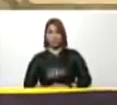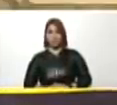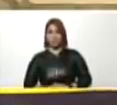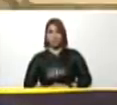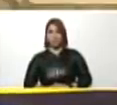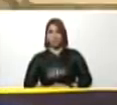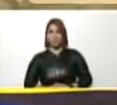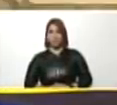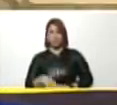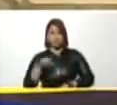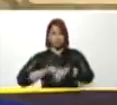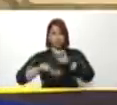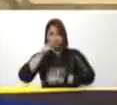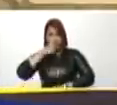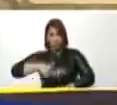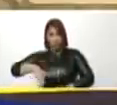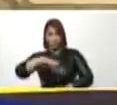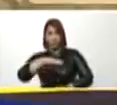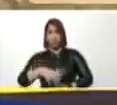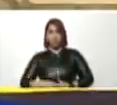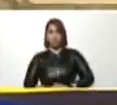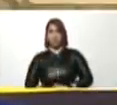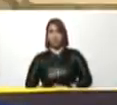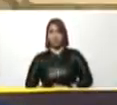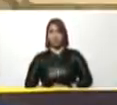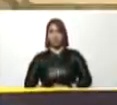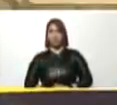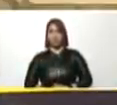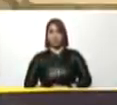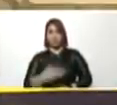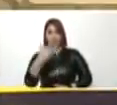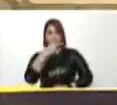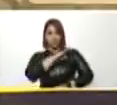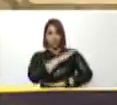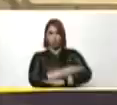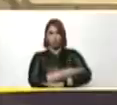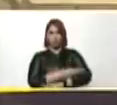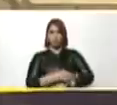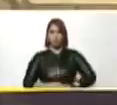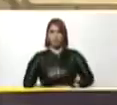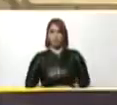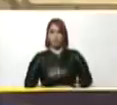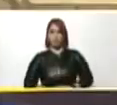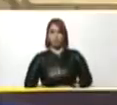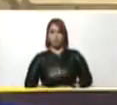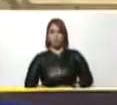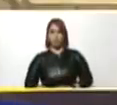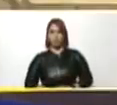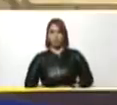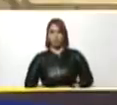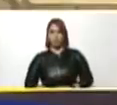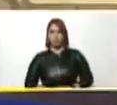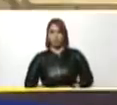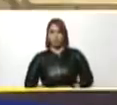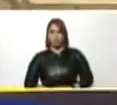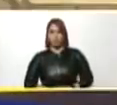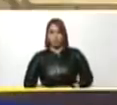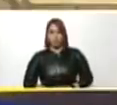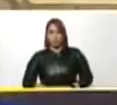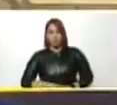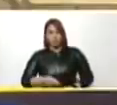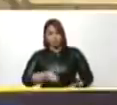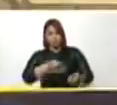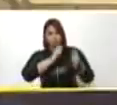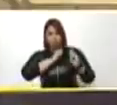de la Defensoría del Pueblo. Tres poderes brillando. Lo que nos corresponde